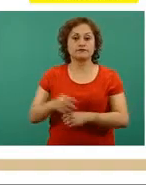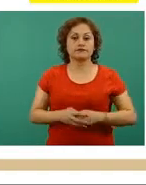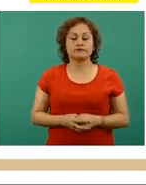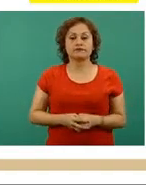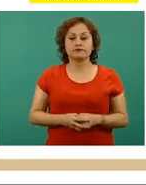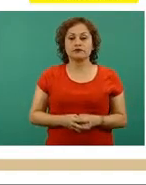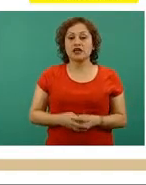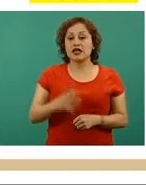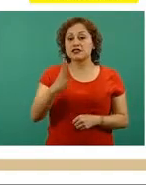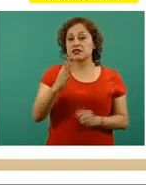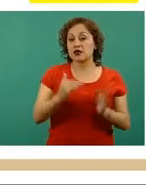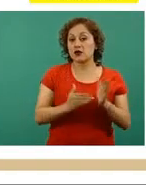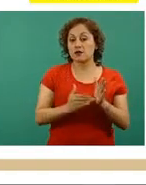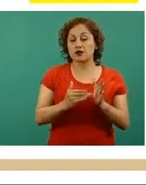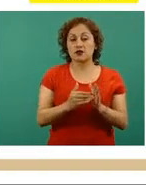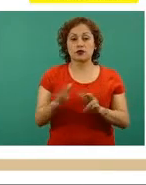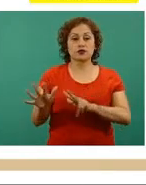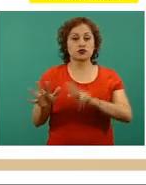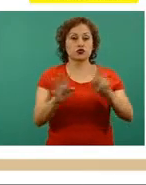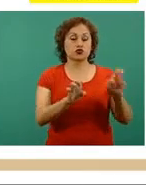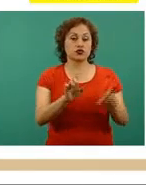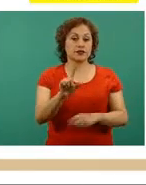notificadas